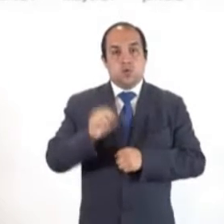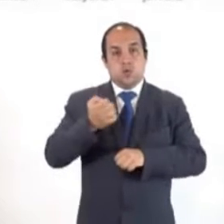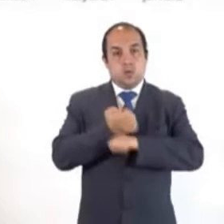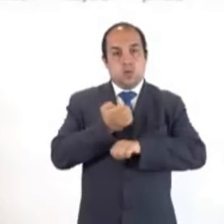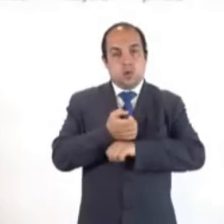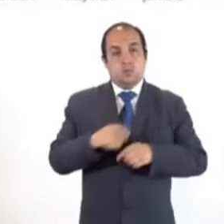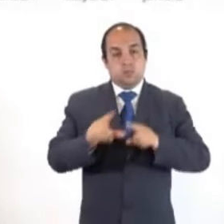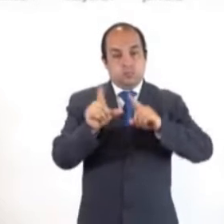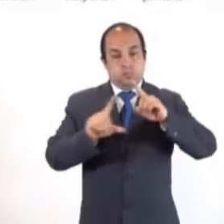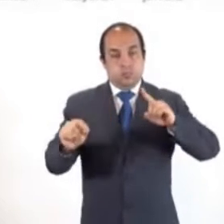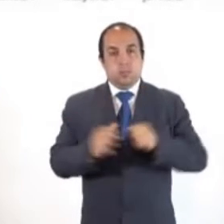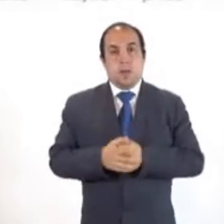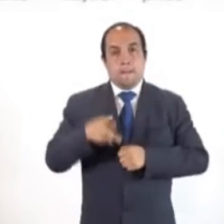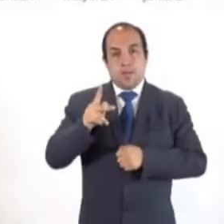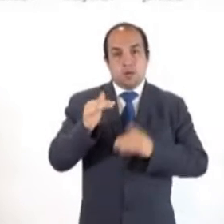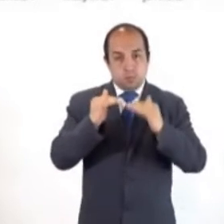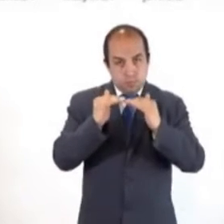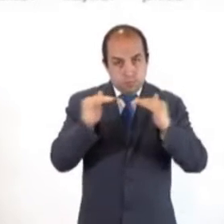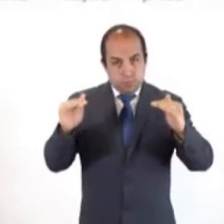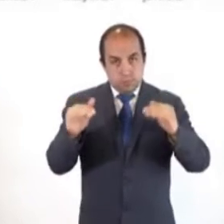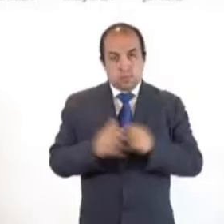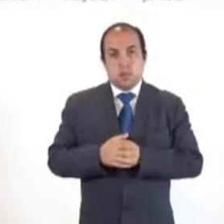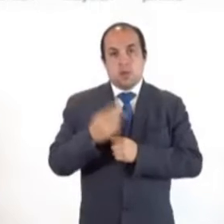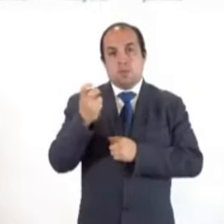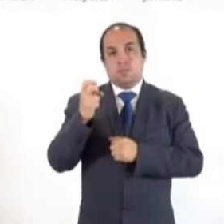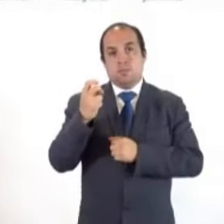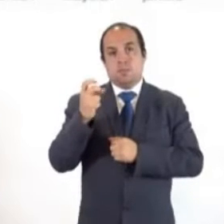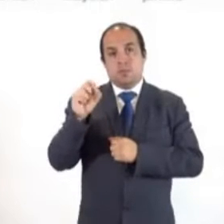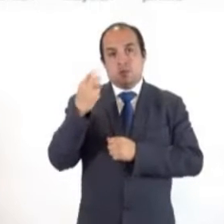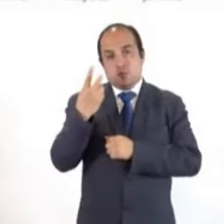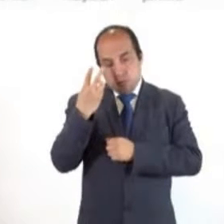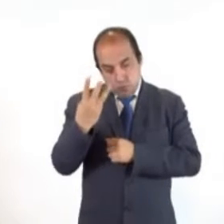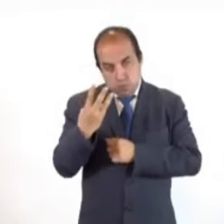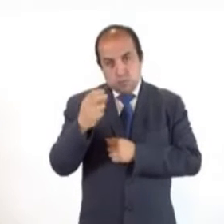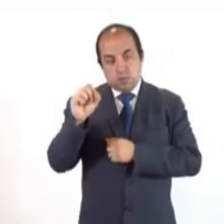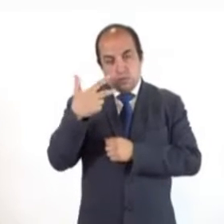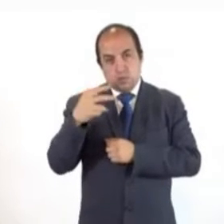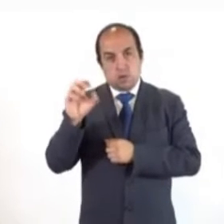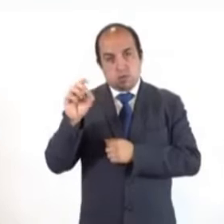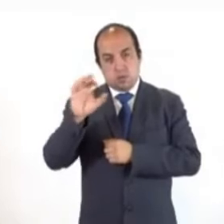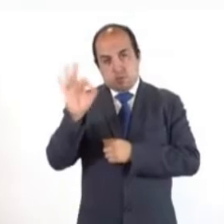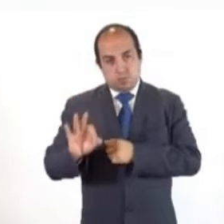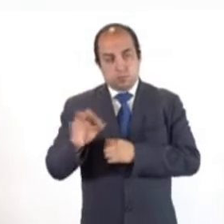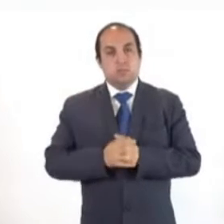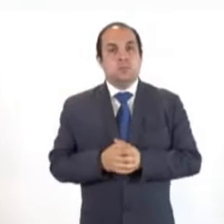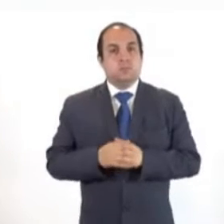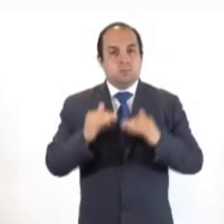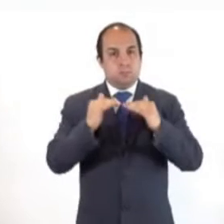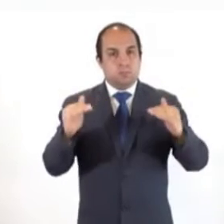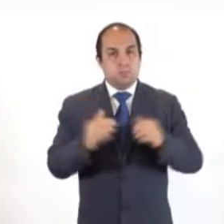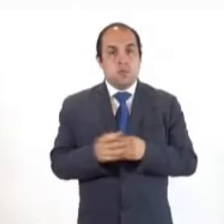federativas, pero muy estable alrededor del 28 a 30% en los últimos meses. Siguiente. Siguiente.